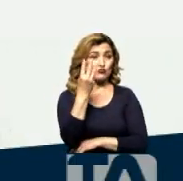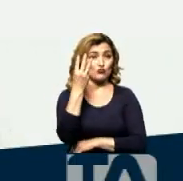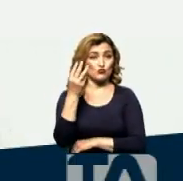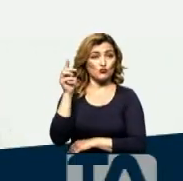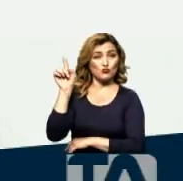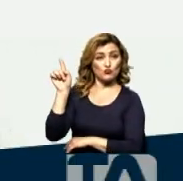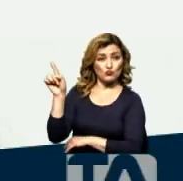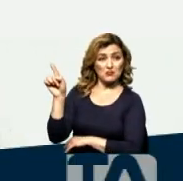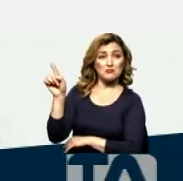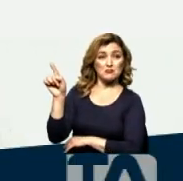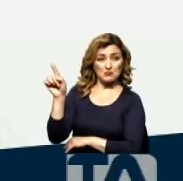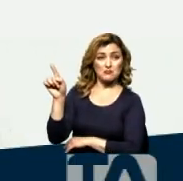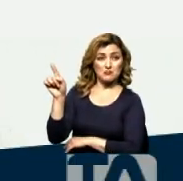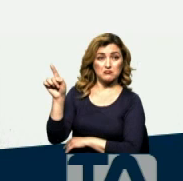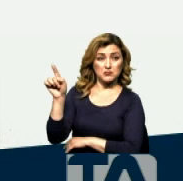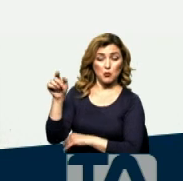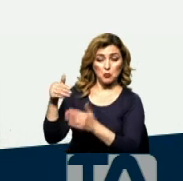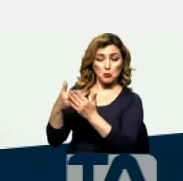página